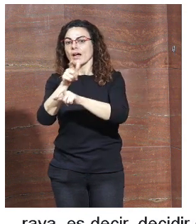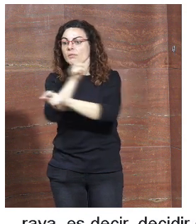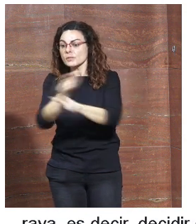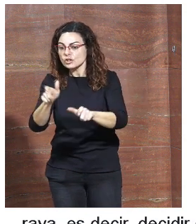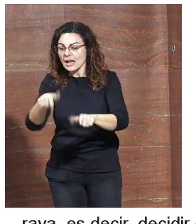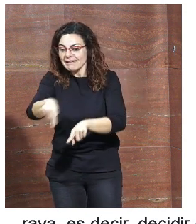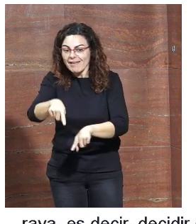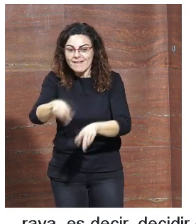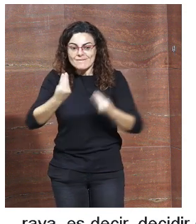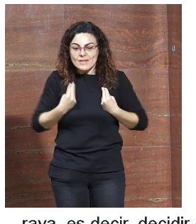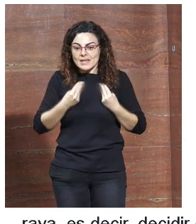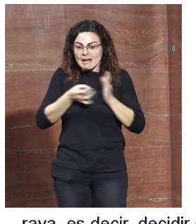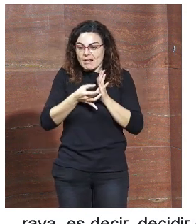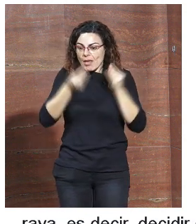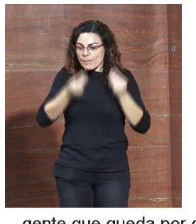entorno. Pero tú,